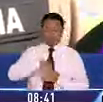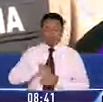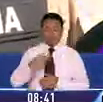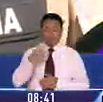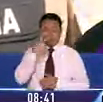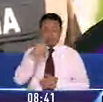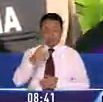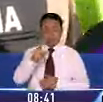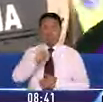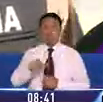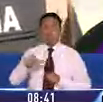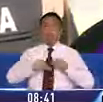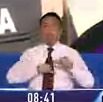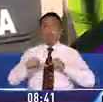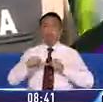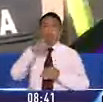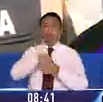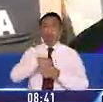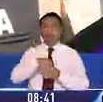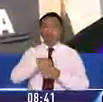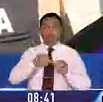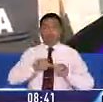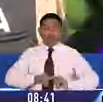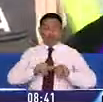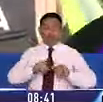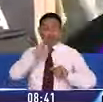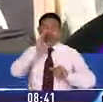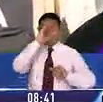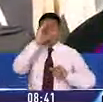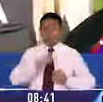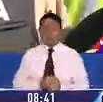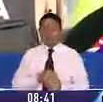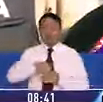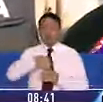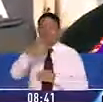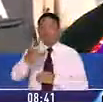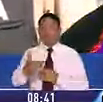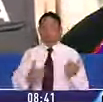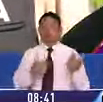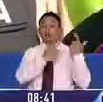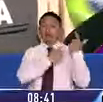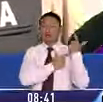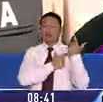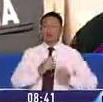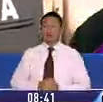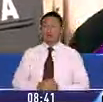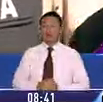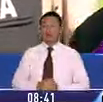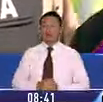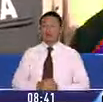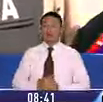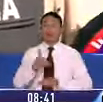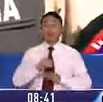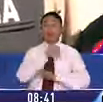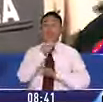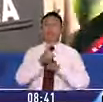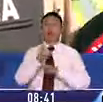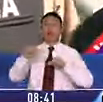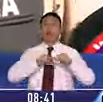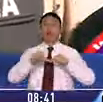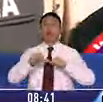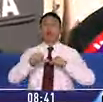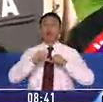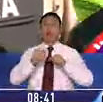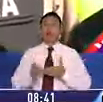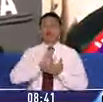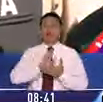administrativa, la parte interna va a estar a cargo de la Policía Nacional, la parte externa a cargo de Fuerzas Armadas. El director administrativo de la Asamblea tiene el